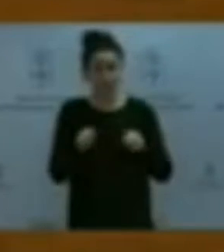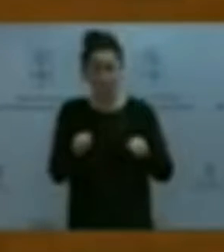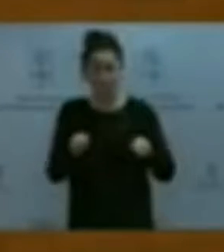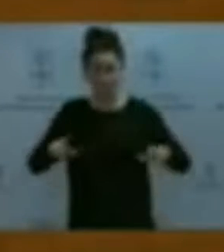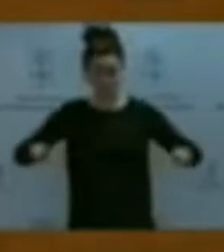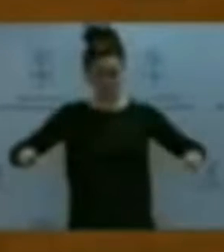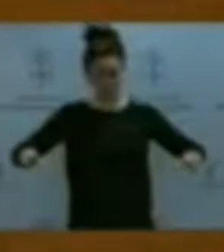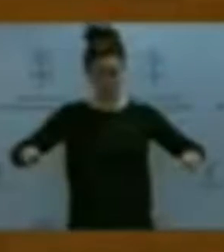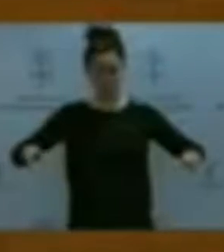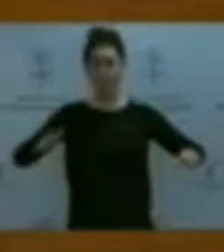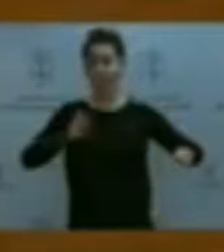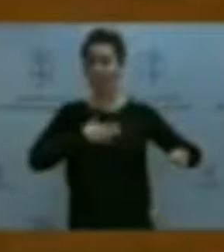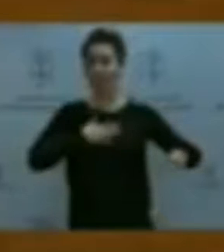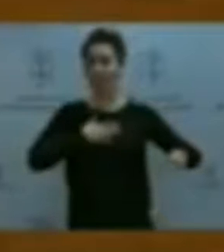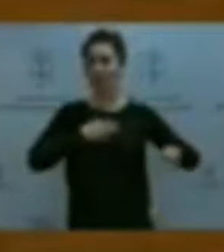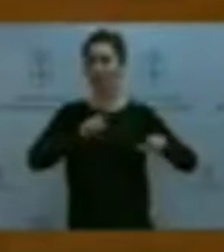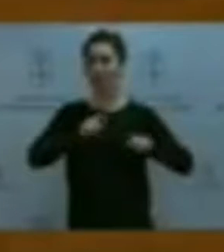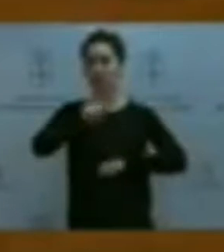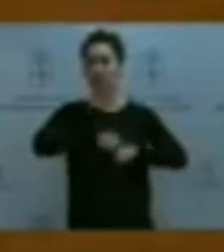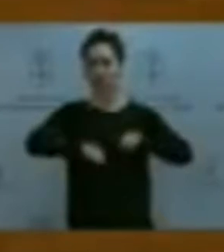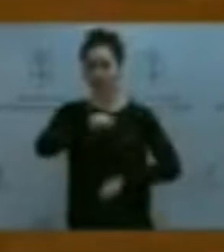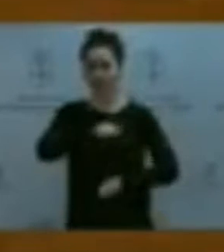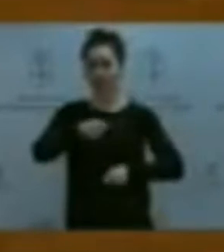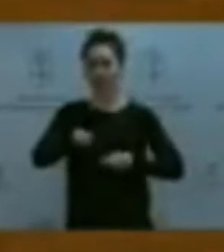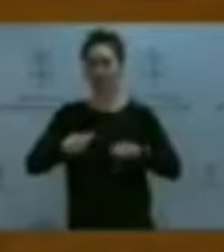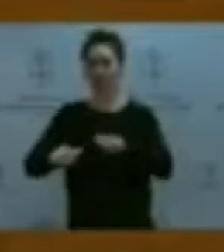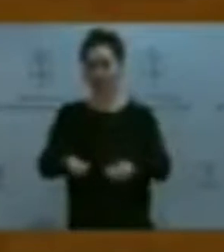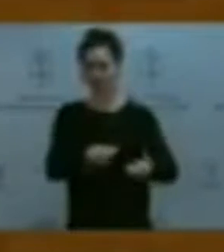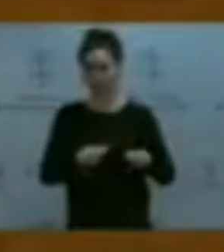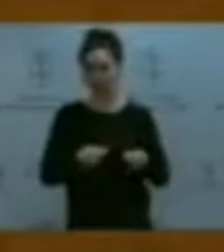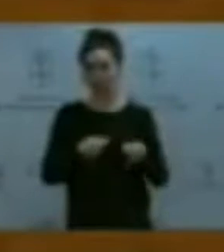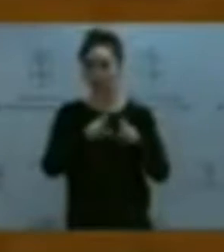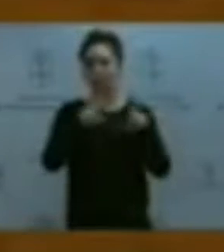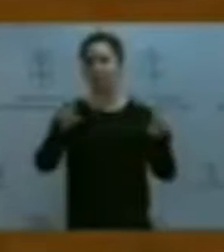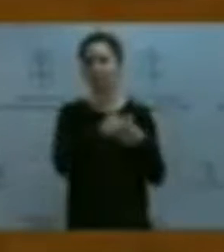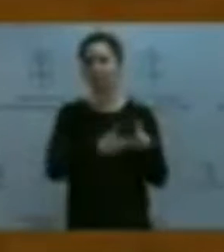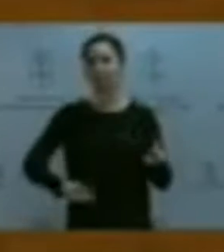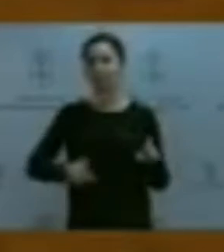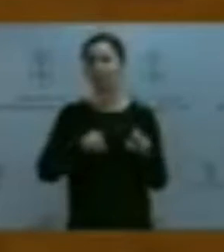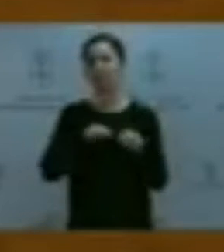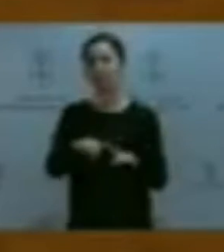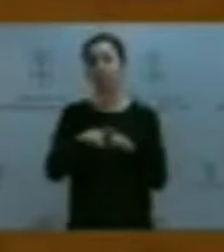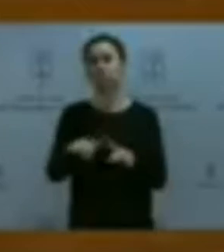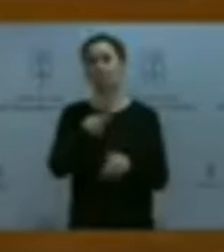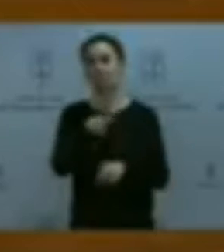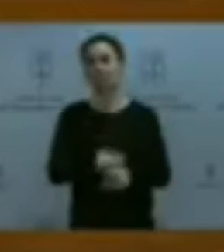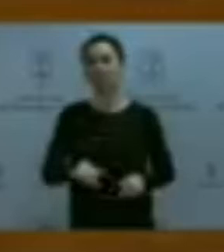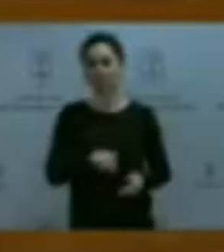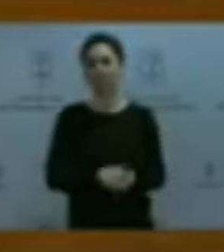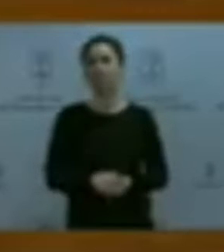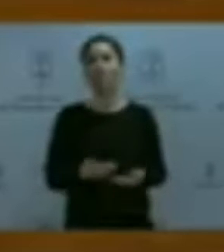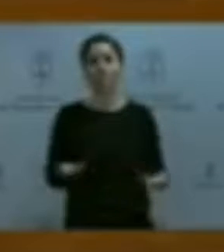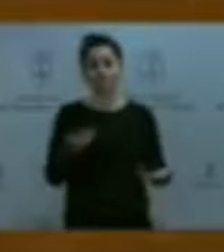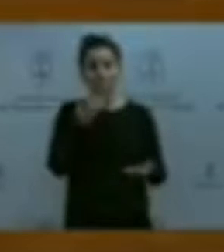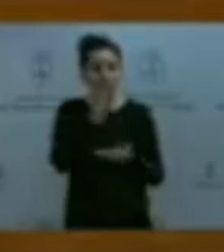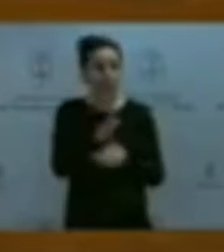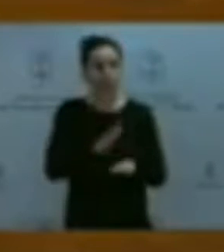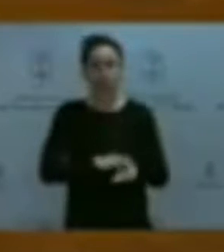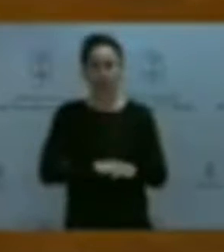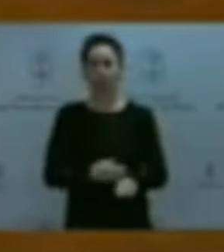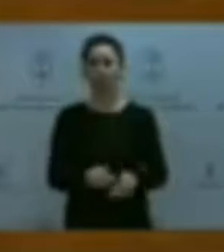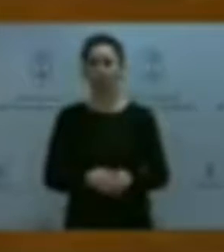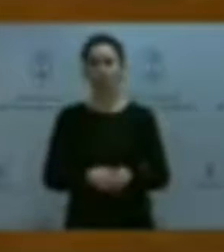asociaciones, comercios, empresarios y usuarios de la zona. ¿Por qué le pongo el ejemplo? Porque ahí se ha castigado a miles